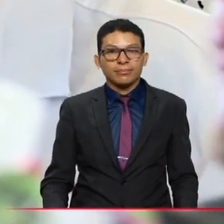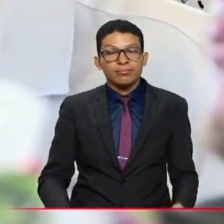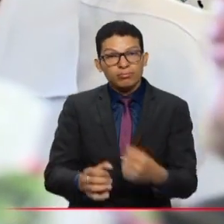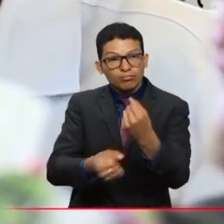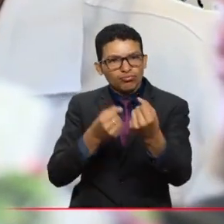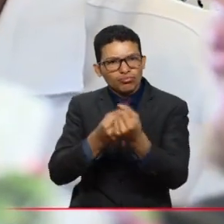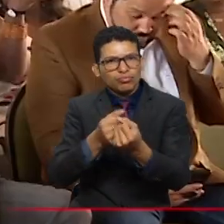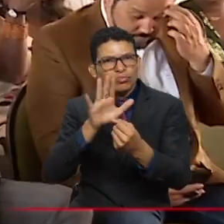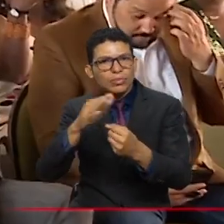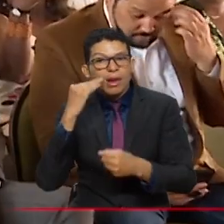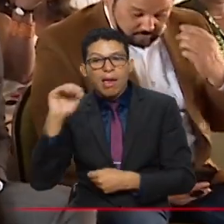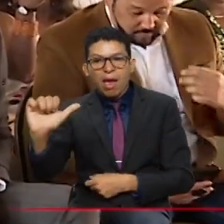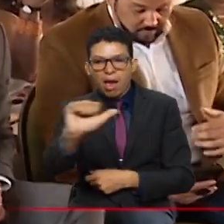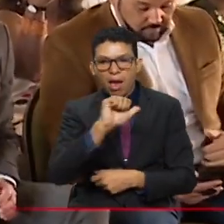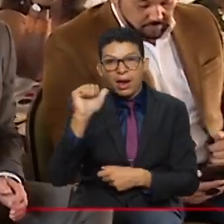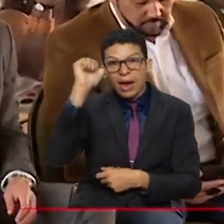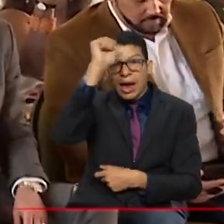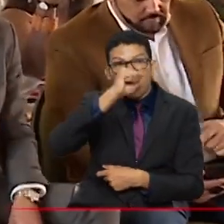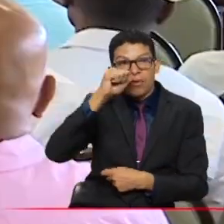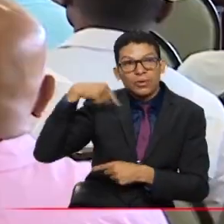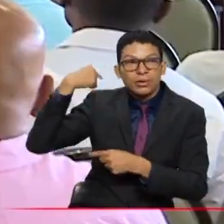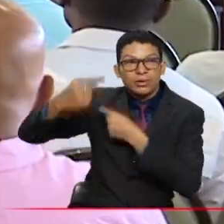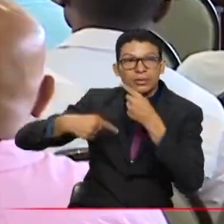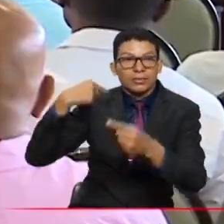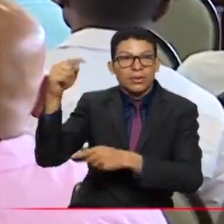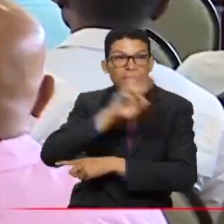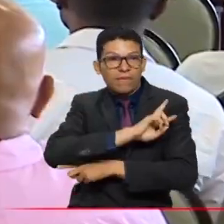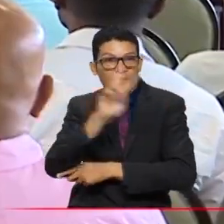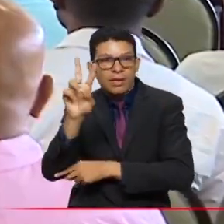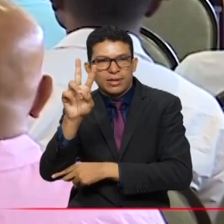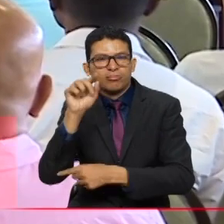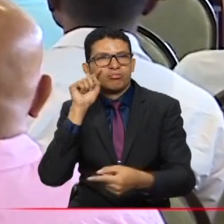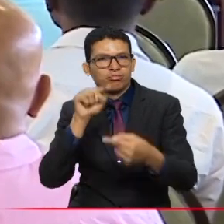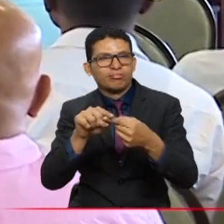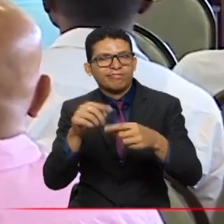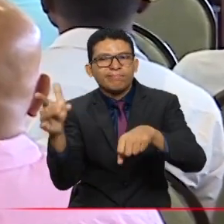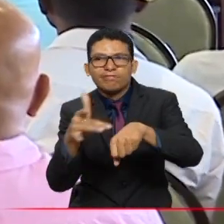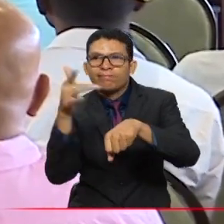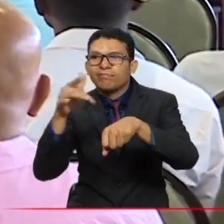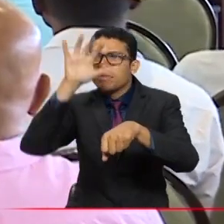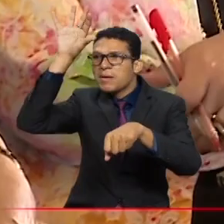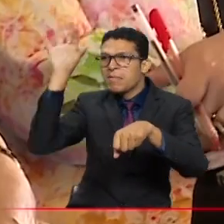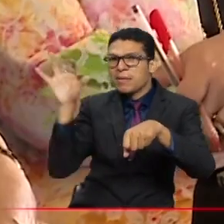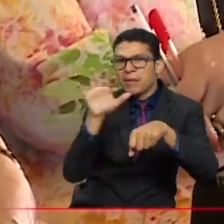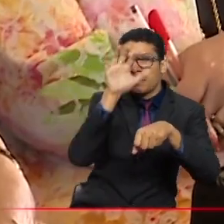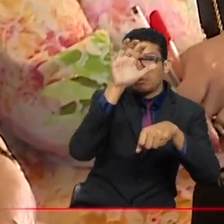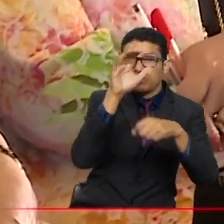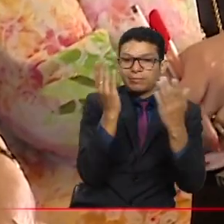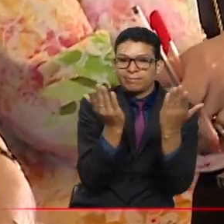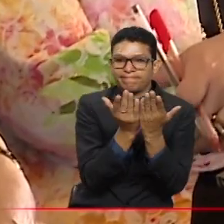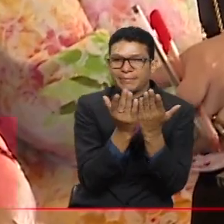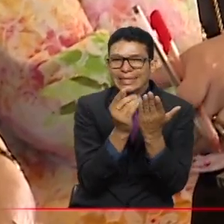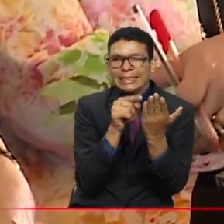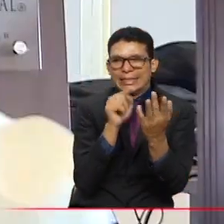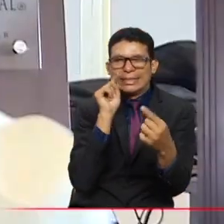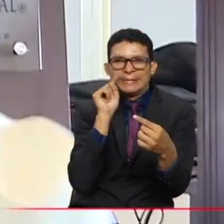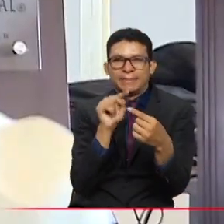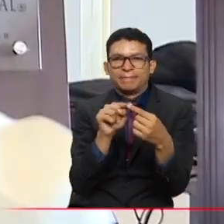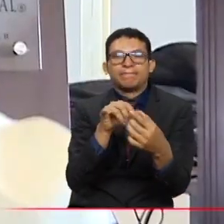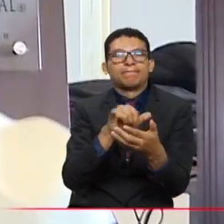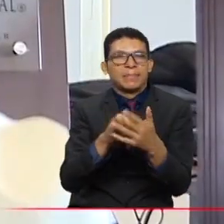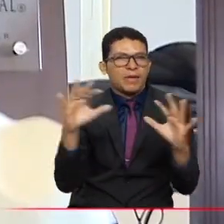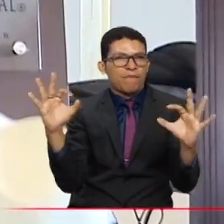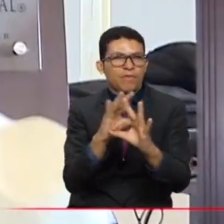Apoyar el potencial de las mujeres afro-vallecaucanas es la apuesta que se promueve desde el exterior, teniendo a la educación como pieza fundamental de